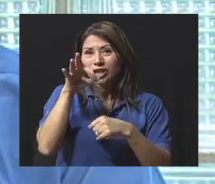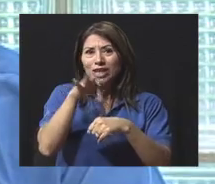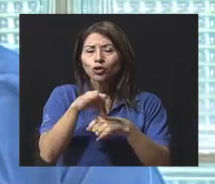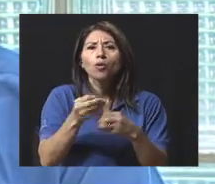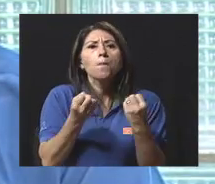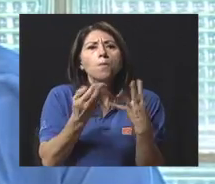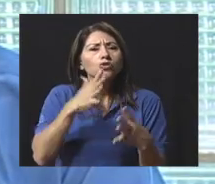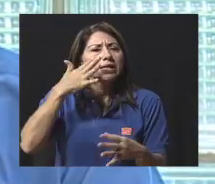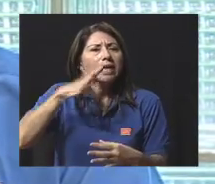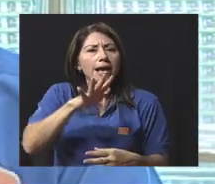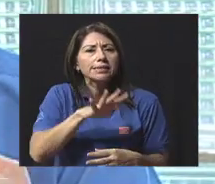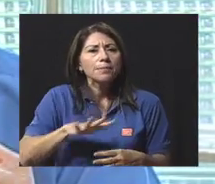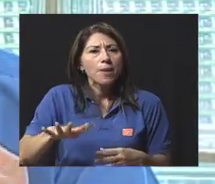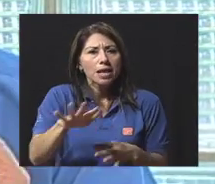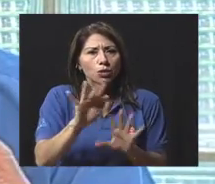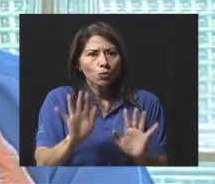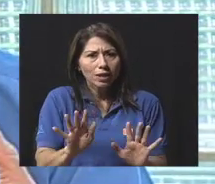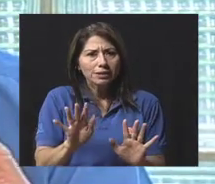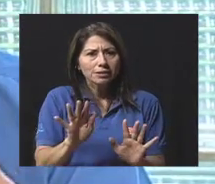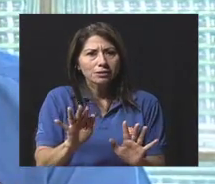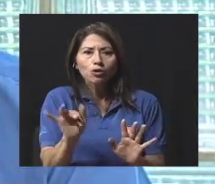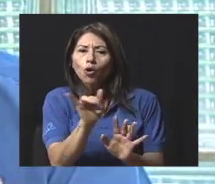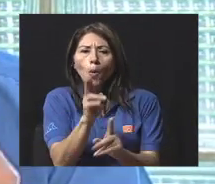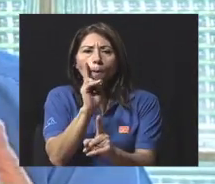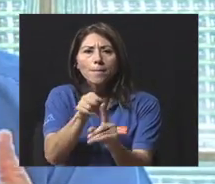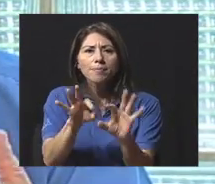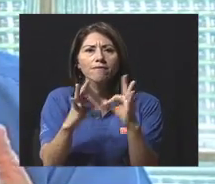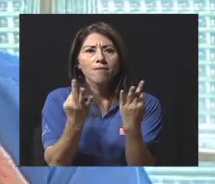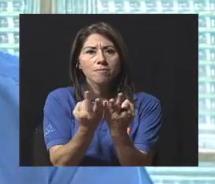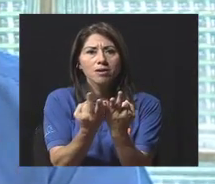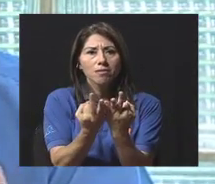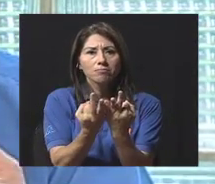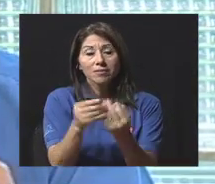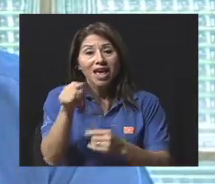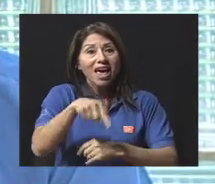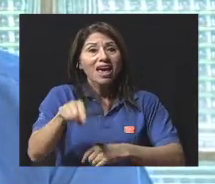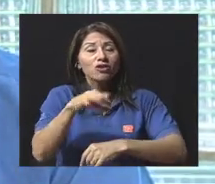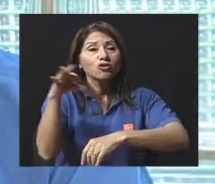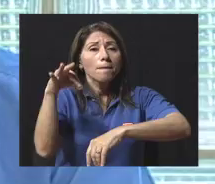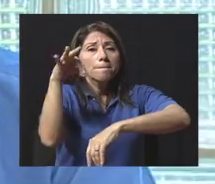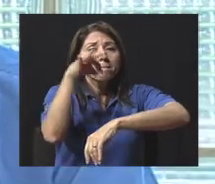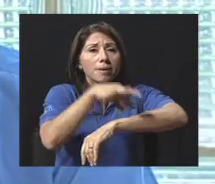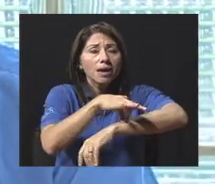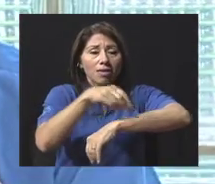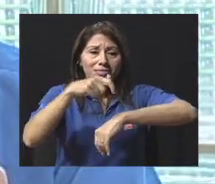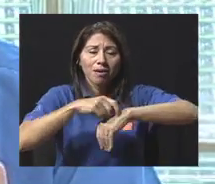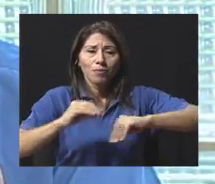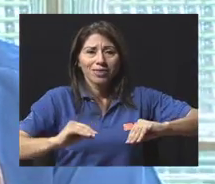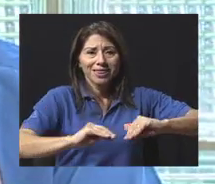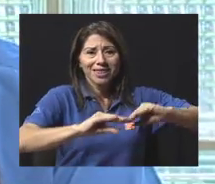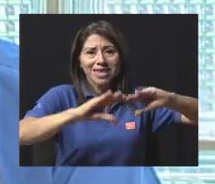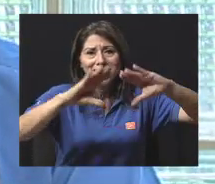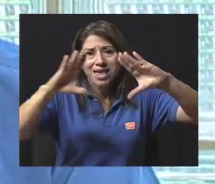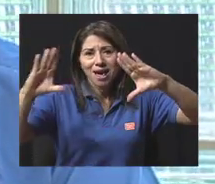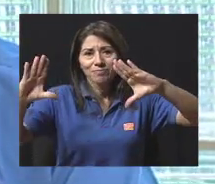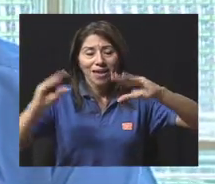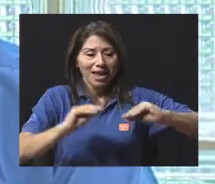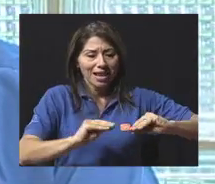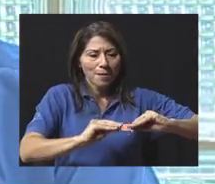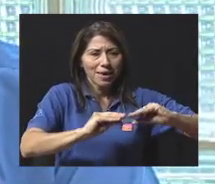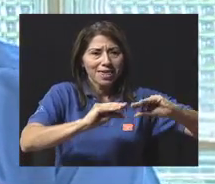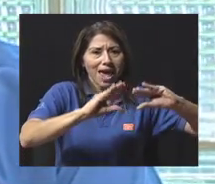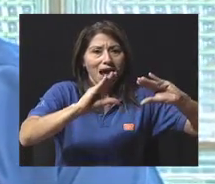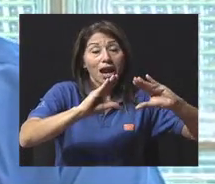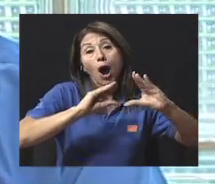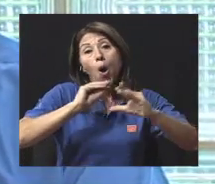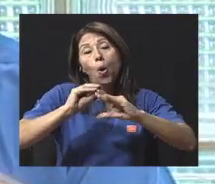entonces ambos son mosquitos que pican deo verdad usualmente son dos picos uno al principio de la mañana otro al final